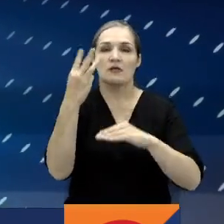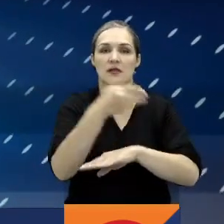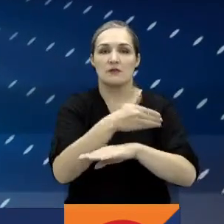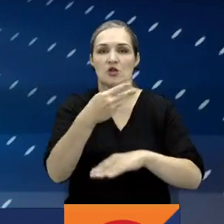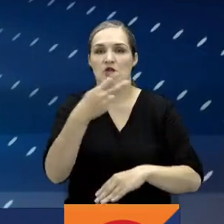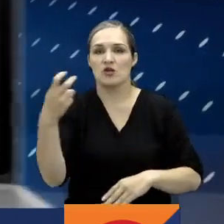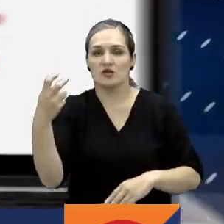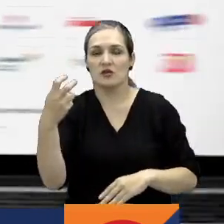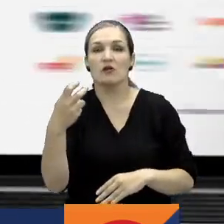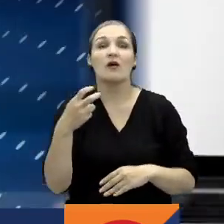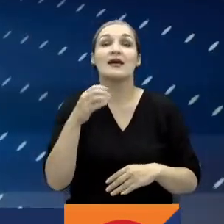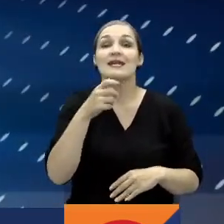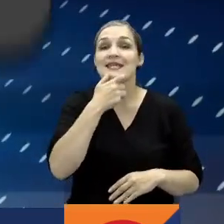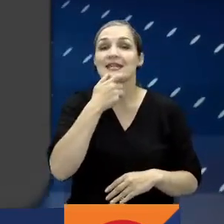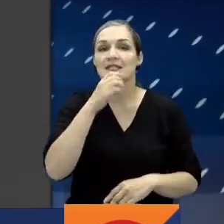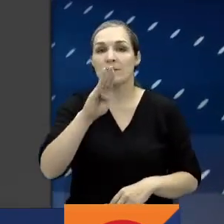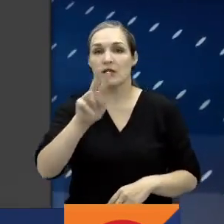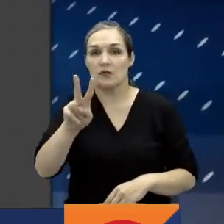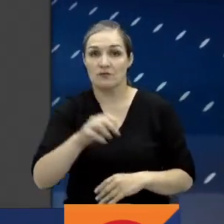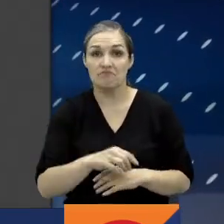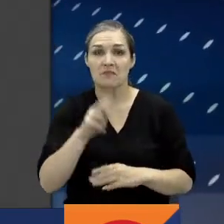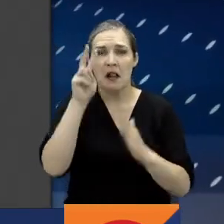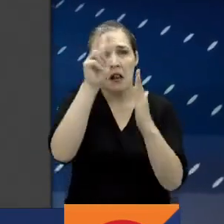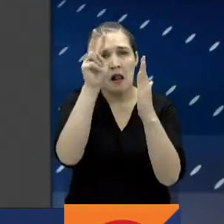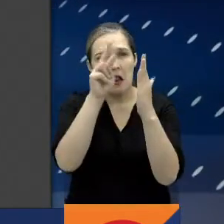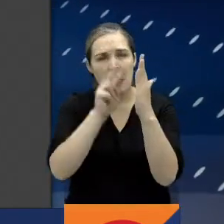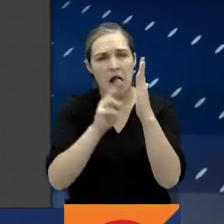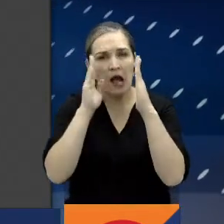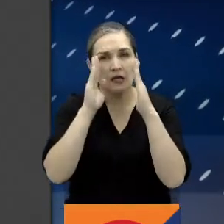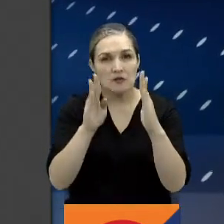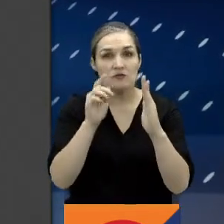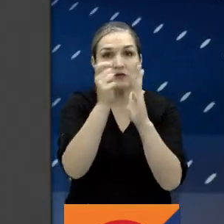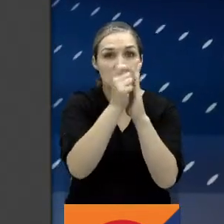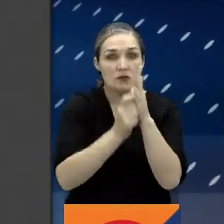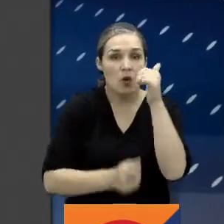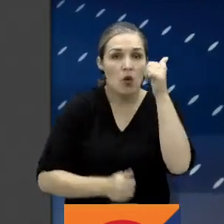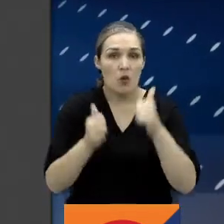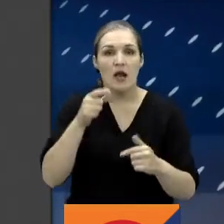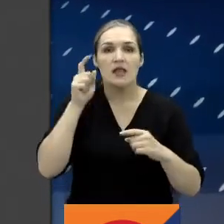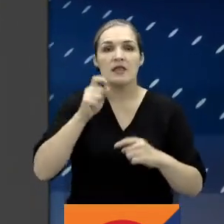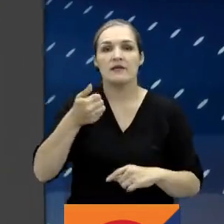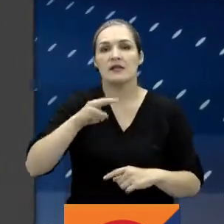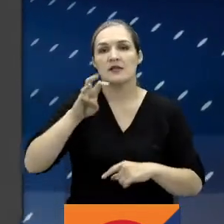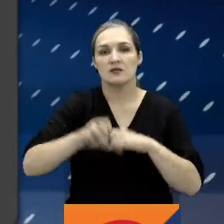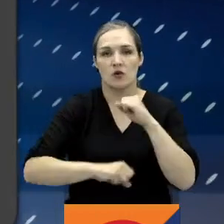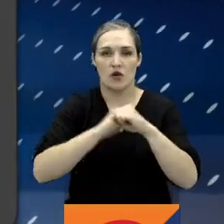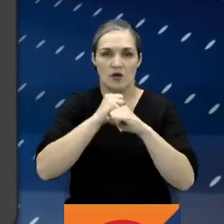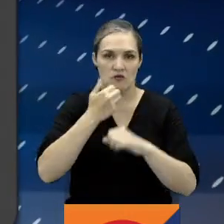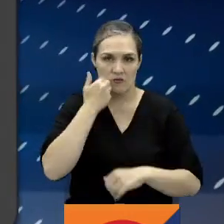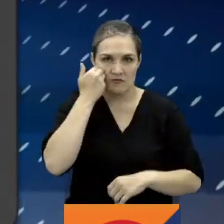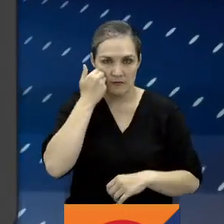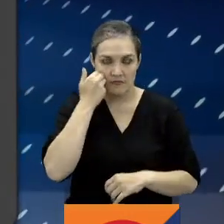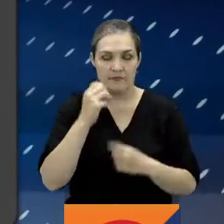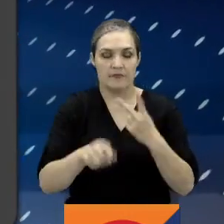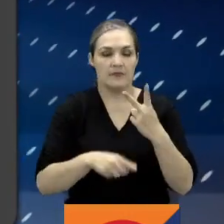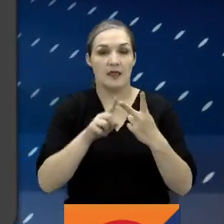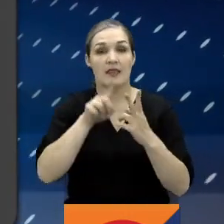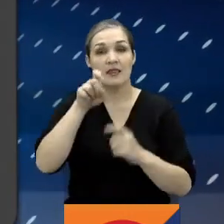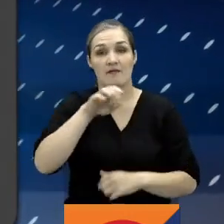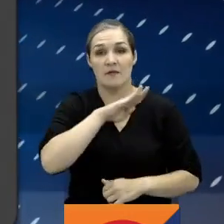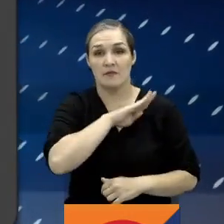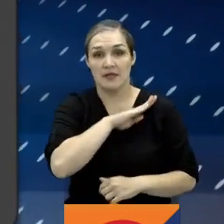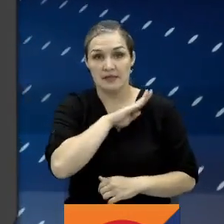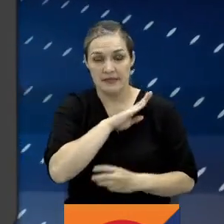B2. Lea con atención la descripción y requisitos, como ser mayor de 18 años, contar con